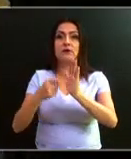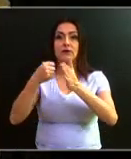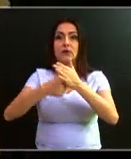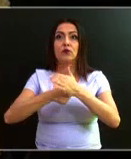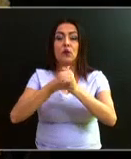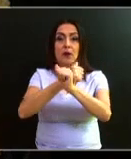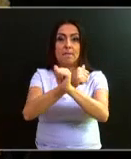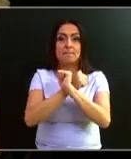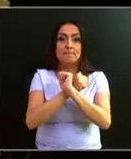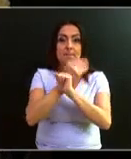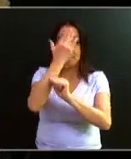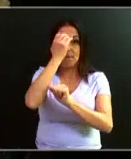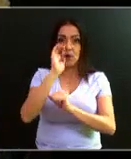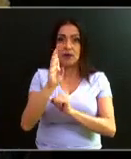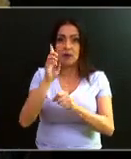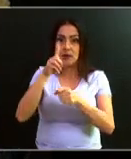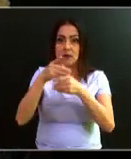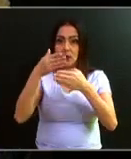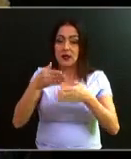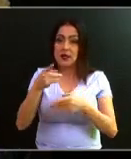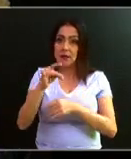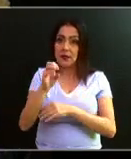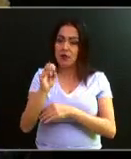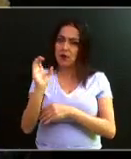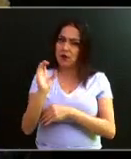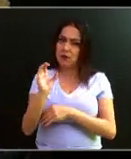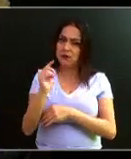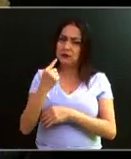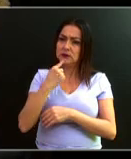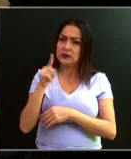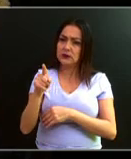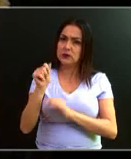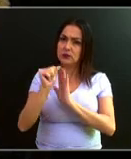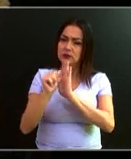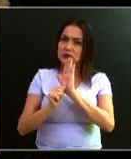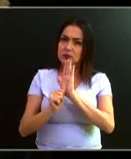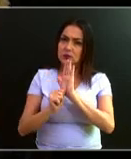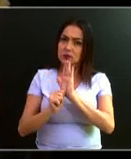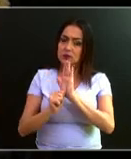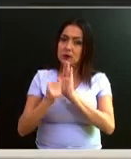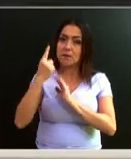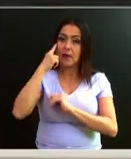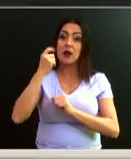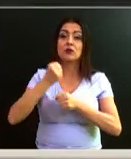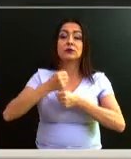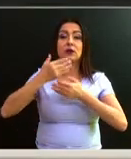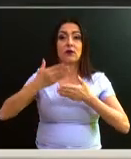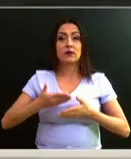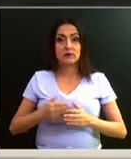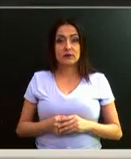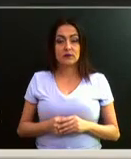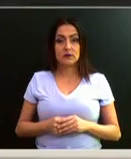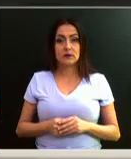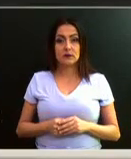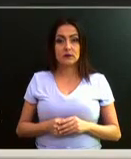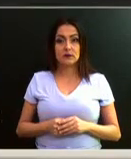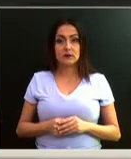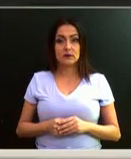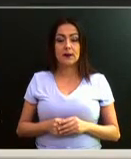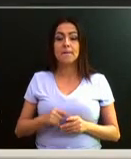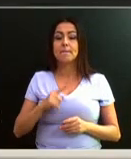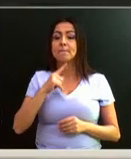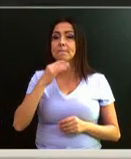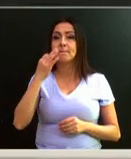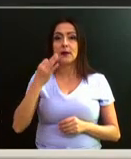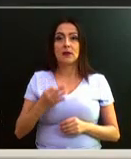de amparo por parte del diputado Gilberto Campos, quien calificó estos artículos para los empleados como